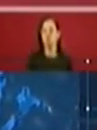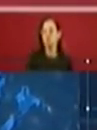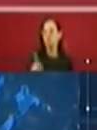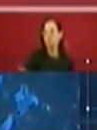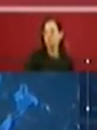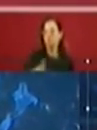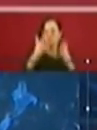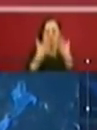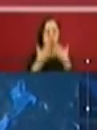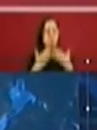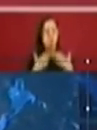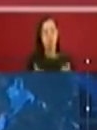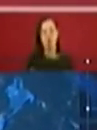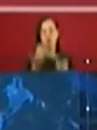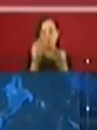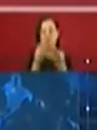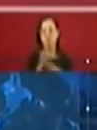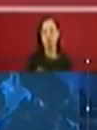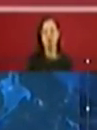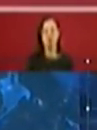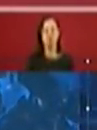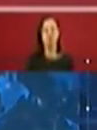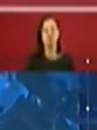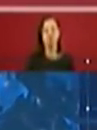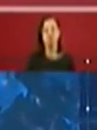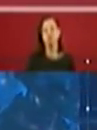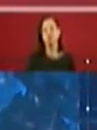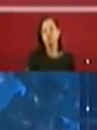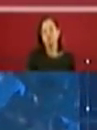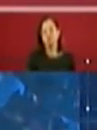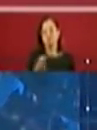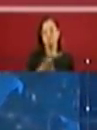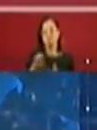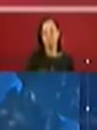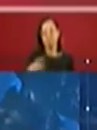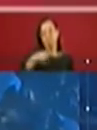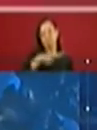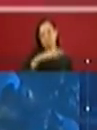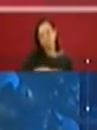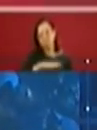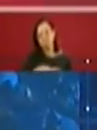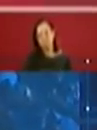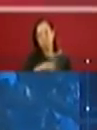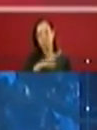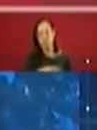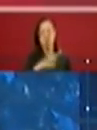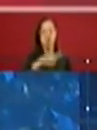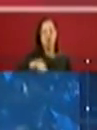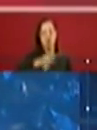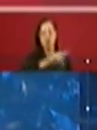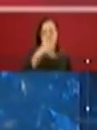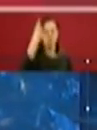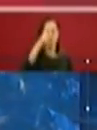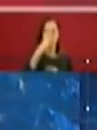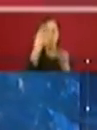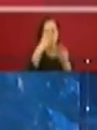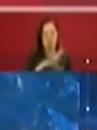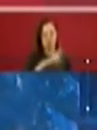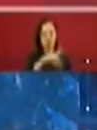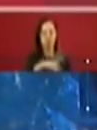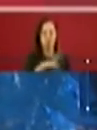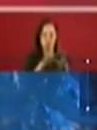la responsabilidad de lo que se debe hacer al respecto y que pues obviamente son decisiones muy difíciles. Tú has dado